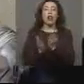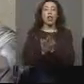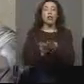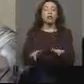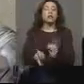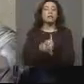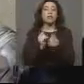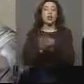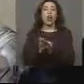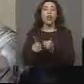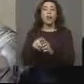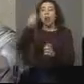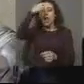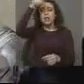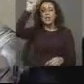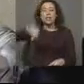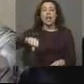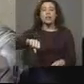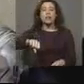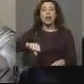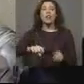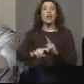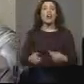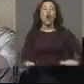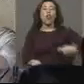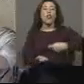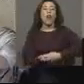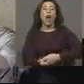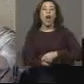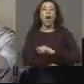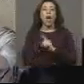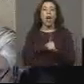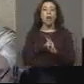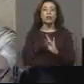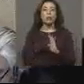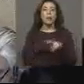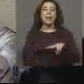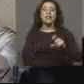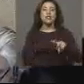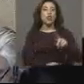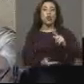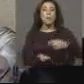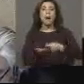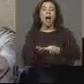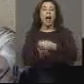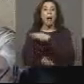colegio es castigado, ¿cierto?, a través de la subvención. Creo importante,